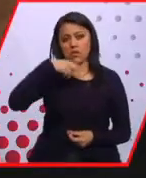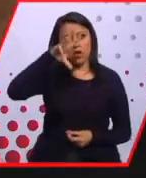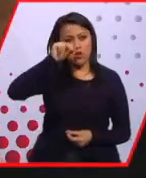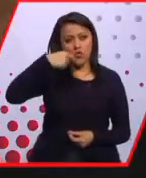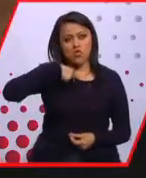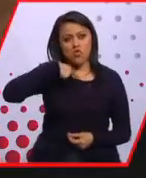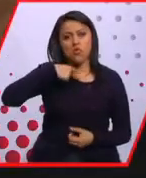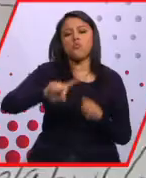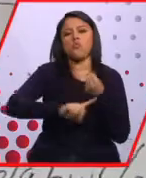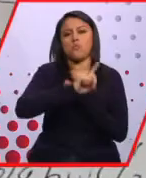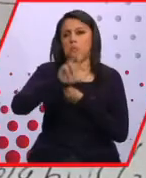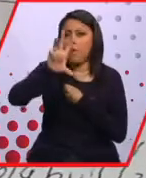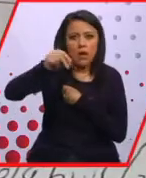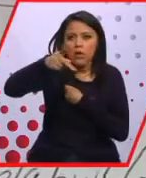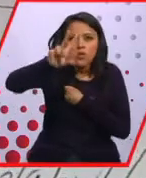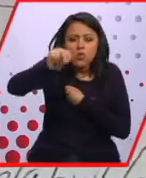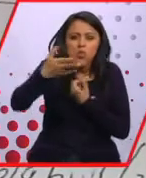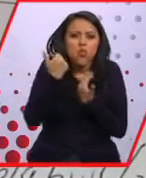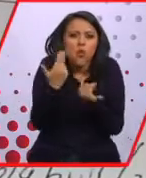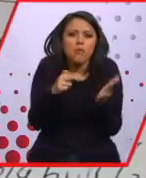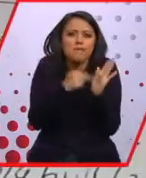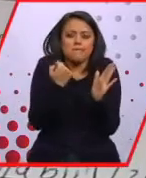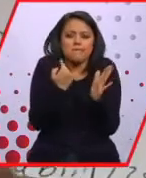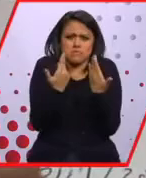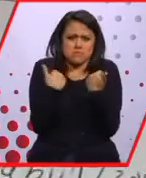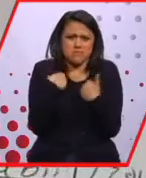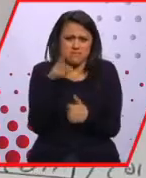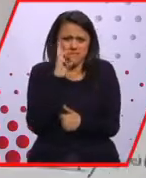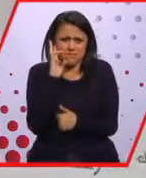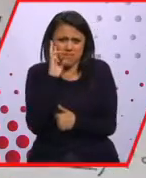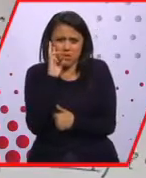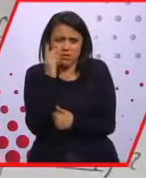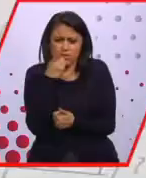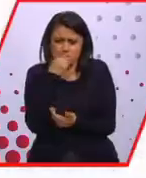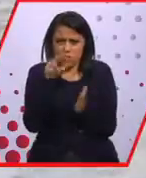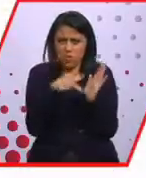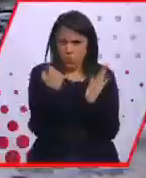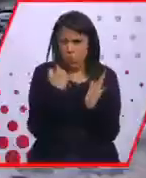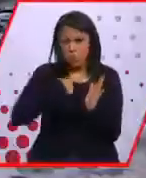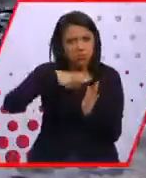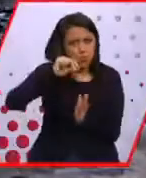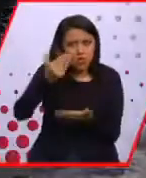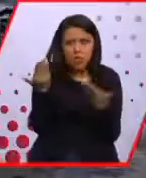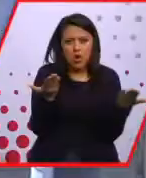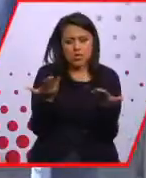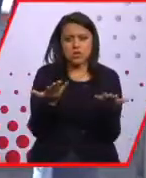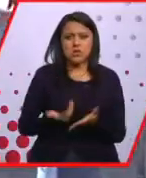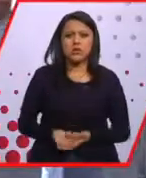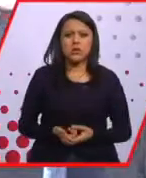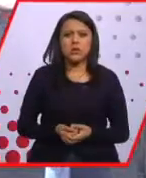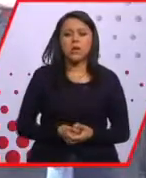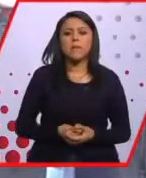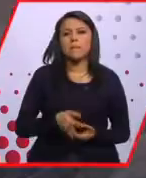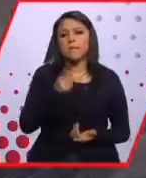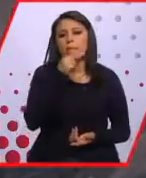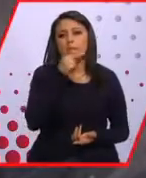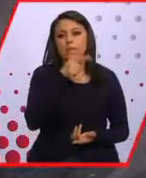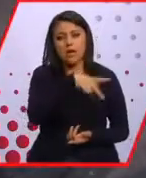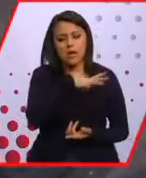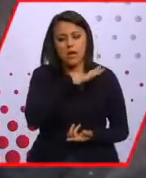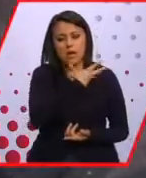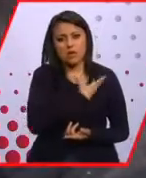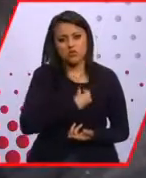realmente yo no tengo nada que ver ahí. No firmé porque si yo hubiera firmado estoy aceptando algo que no hice. Él es padre de familia, por